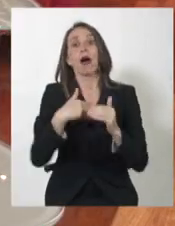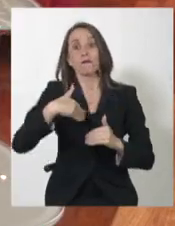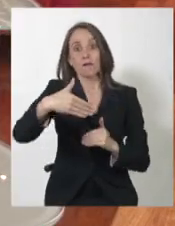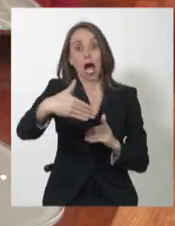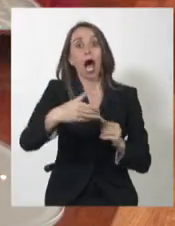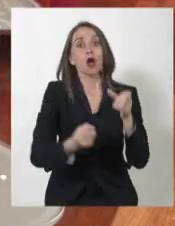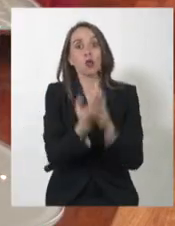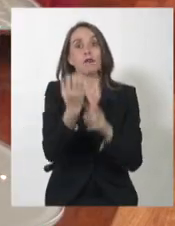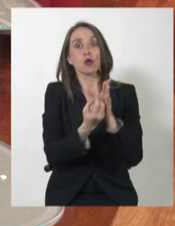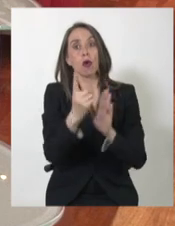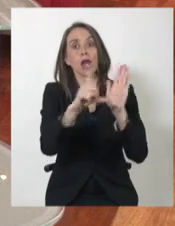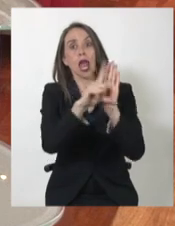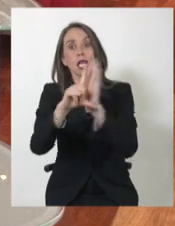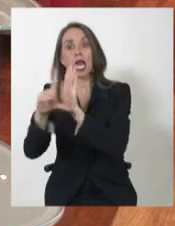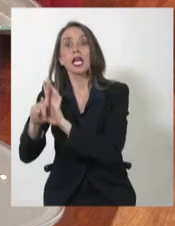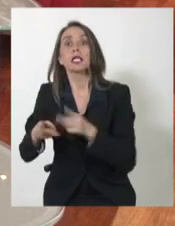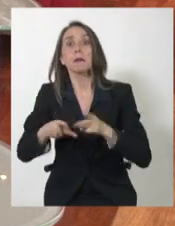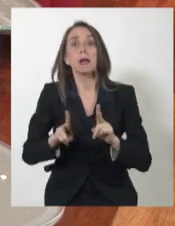y reformas constitucionales.